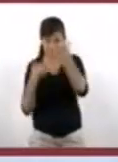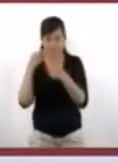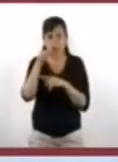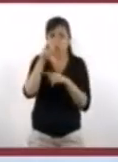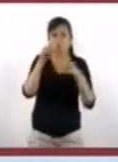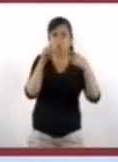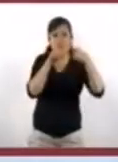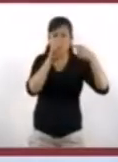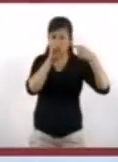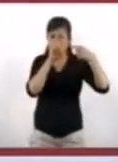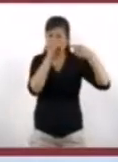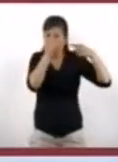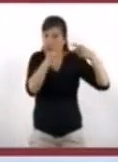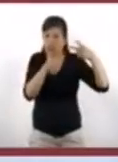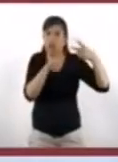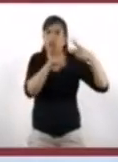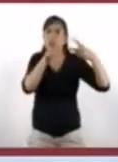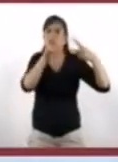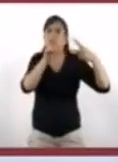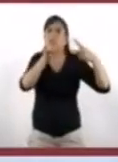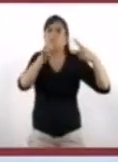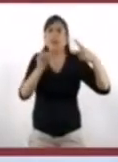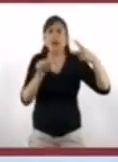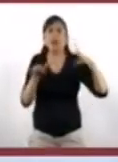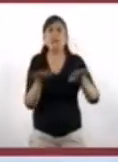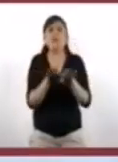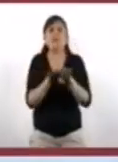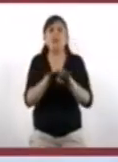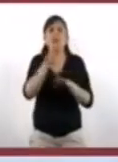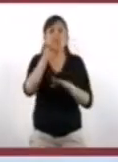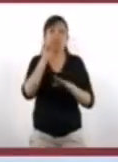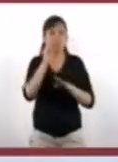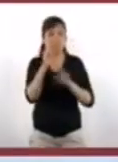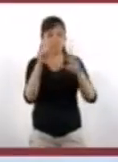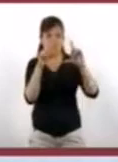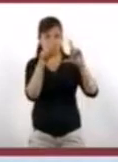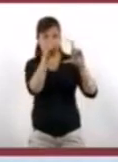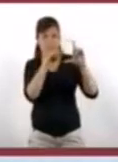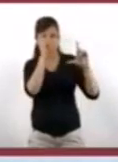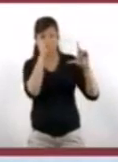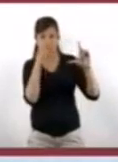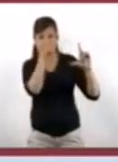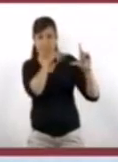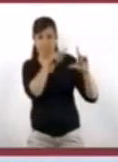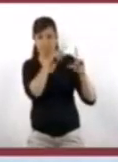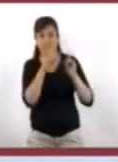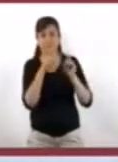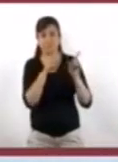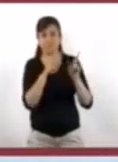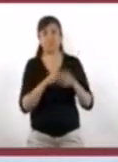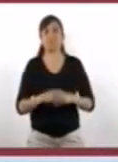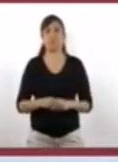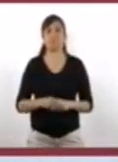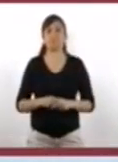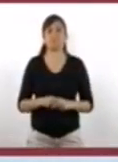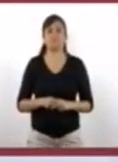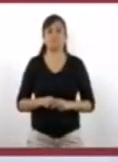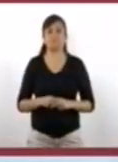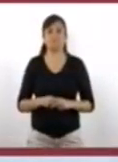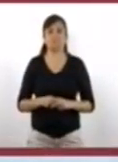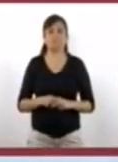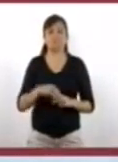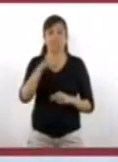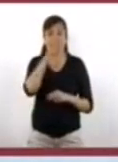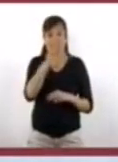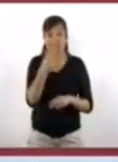analicemos la moda. Esta se escribe mediante el siguiente símbolo y representa al dato que aparece más